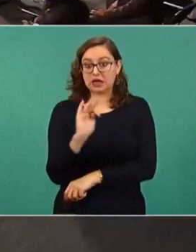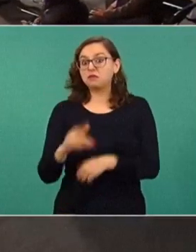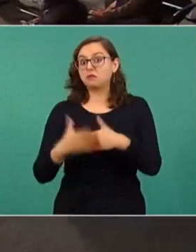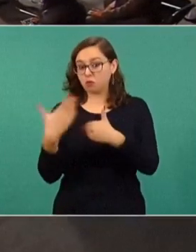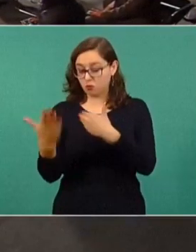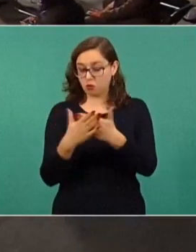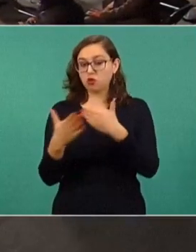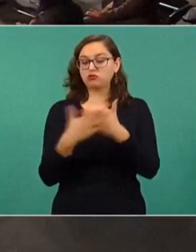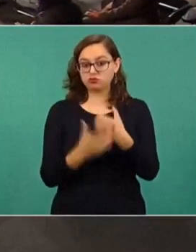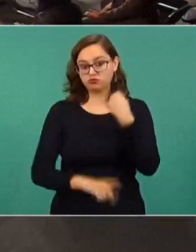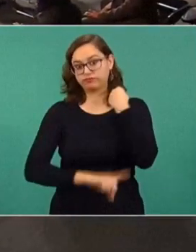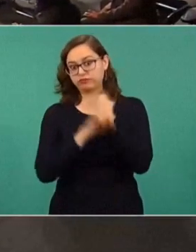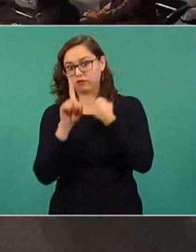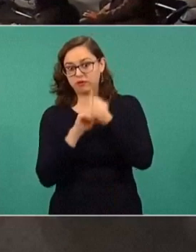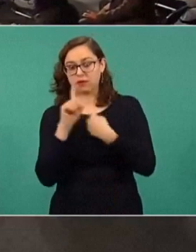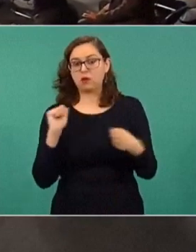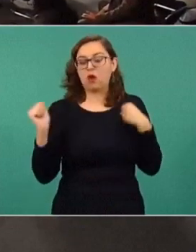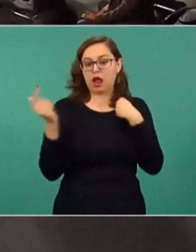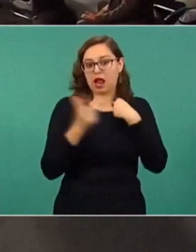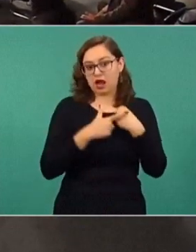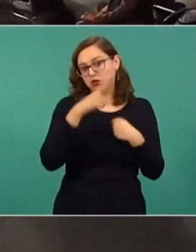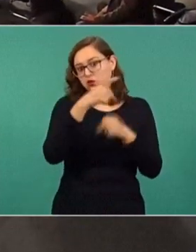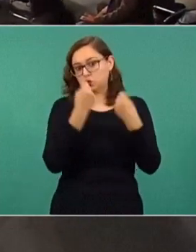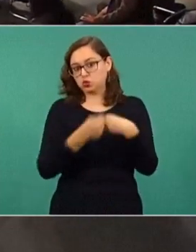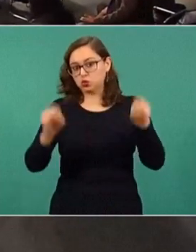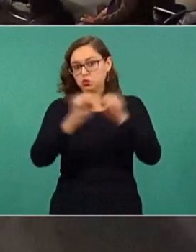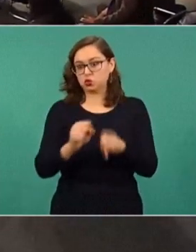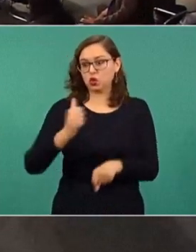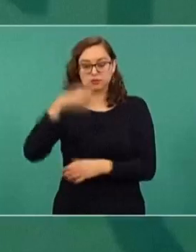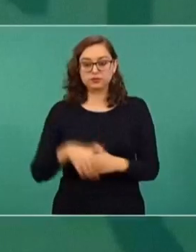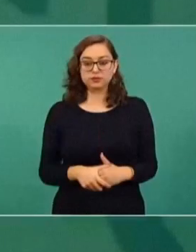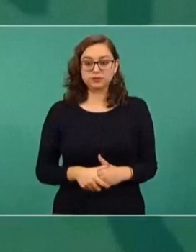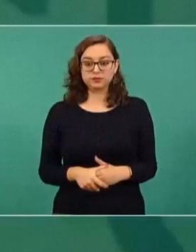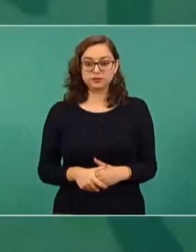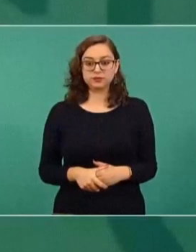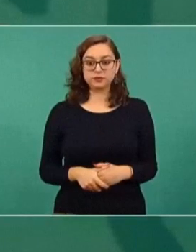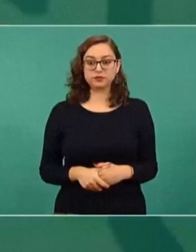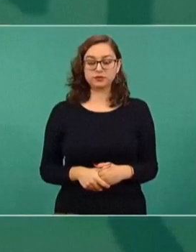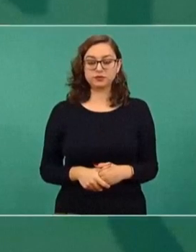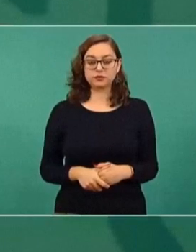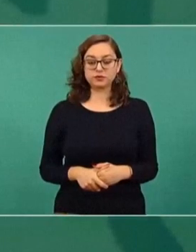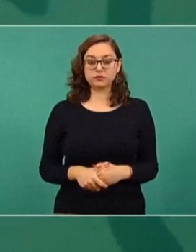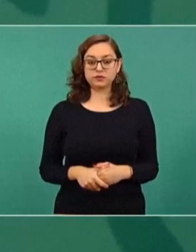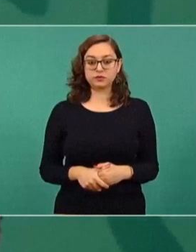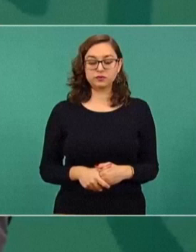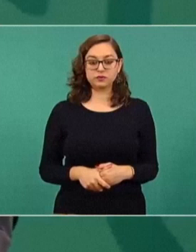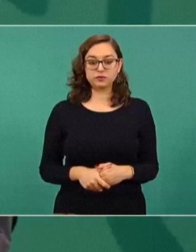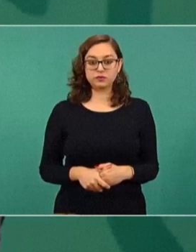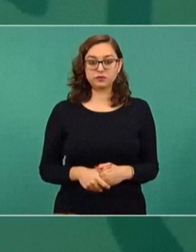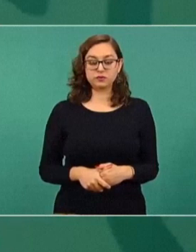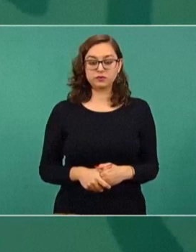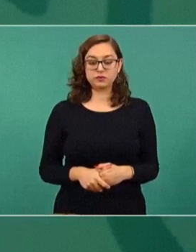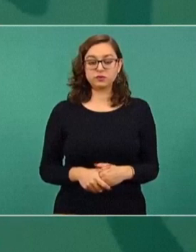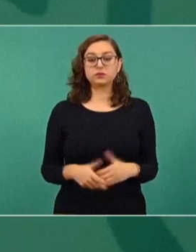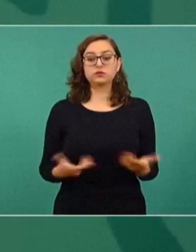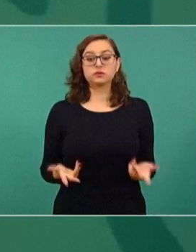excluida la participación de privados sean nacionales o extranjeros y el presidente adelantó que se revisarán 8 permisos a